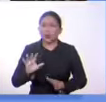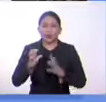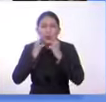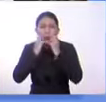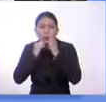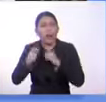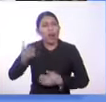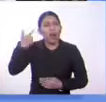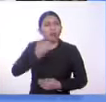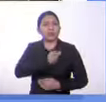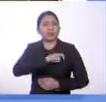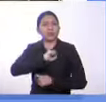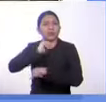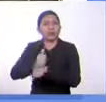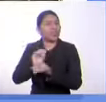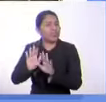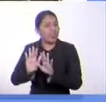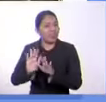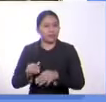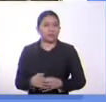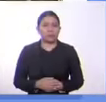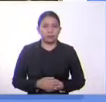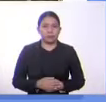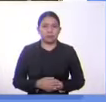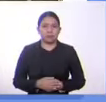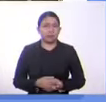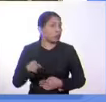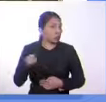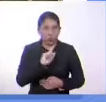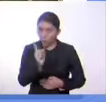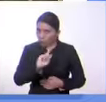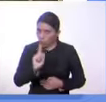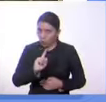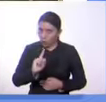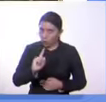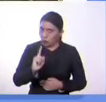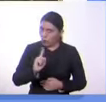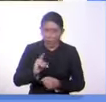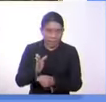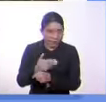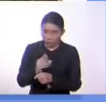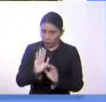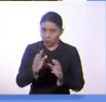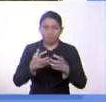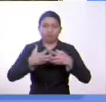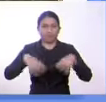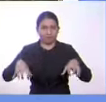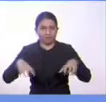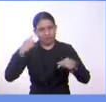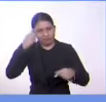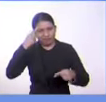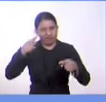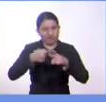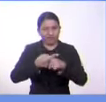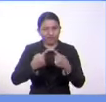dejado instituida. Pero para este momento no llegan a ser partidos políticos. Avanza la historia, llegamos allá al